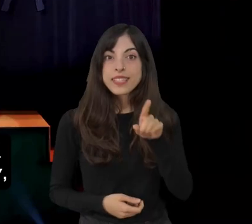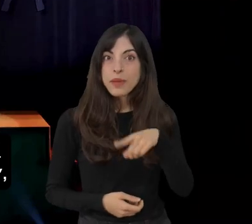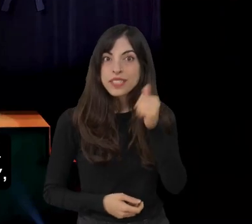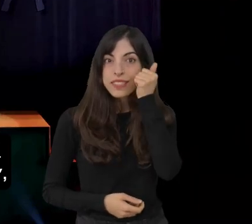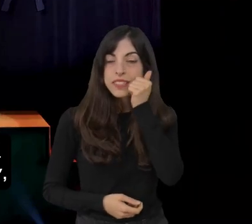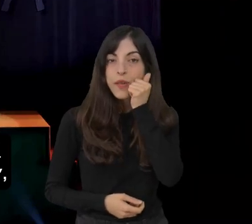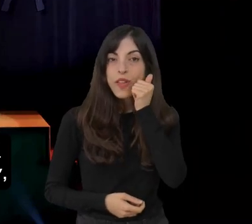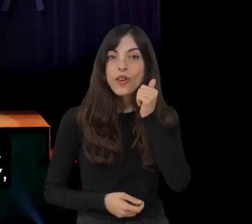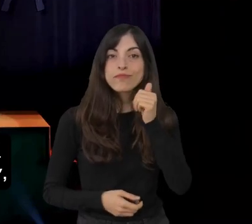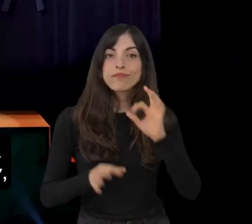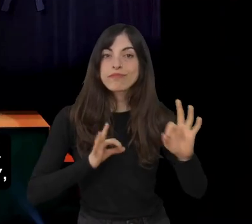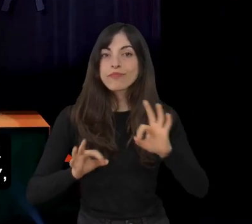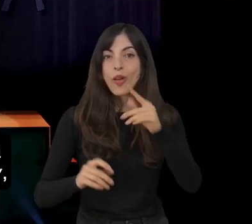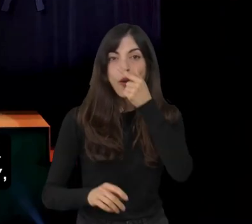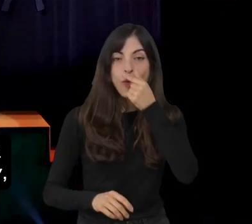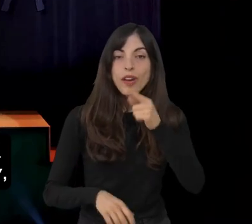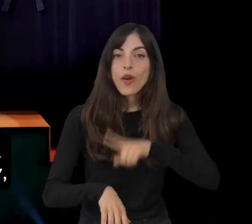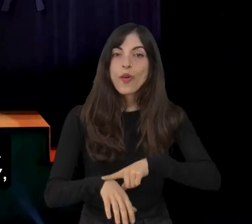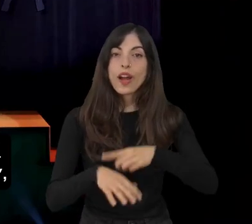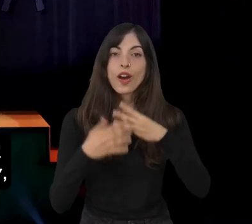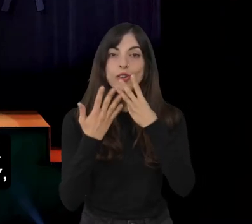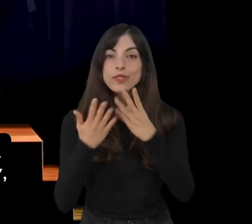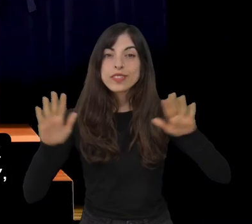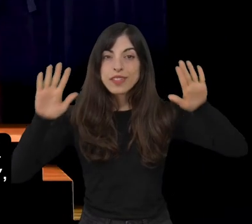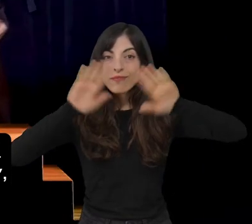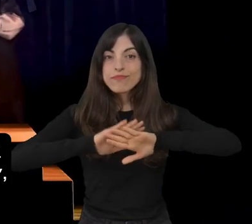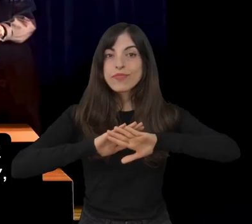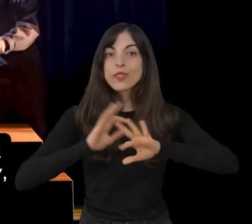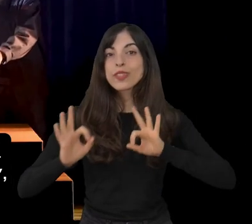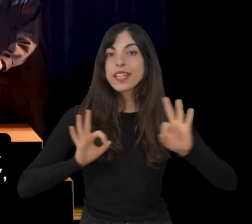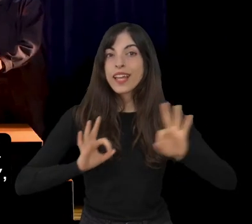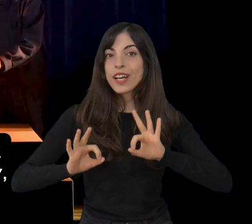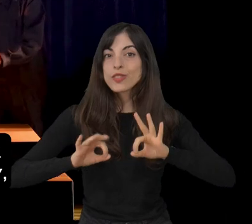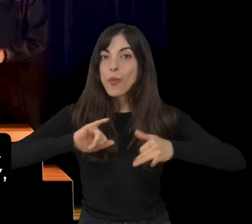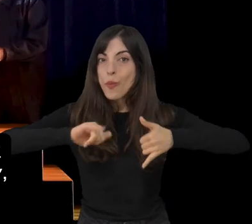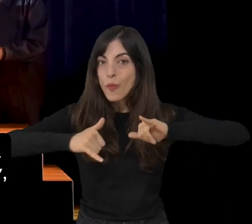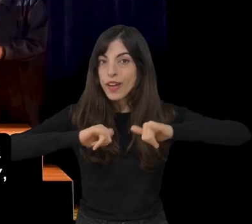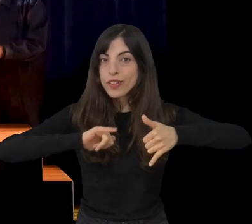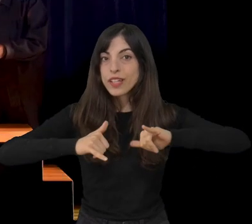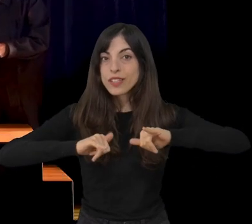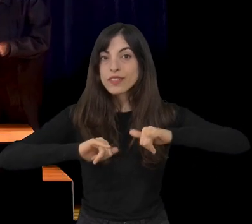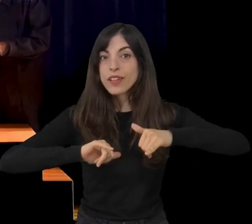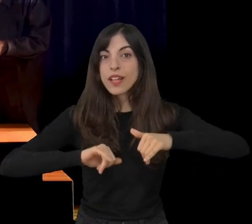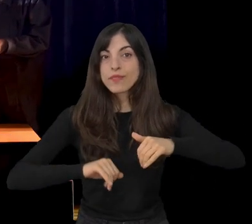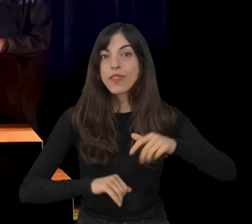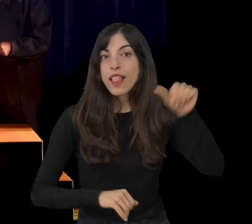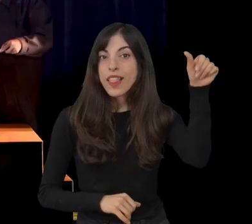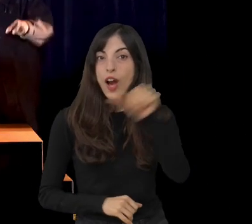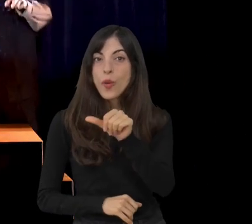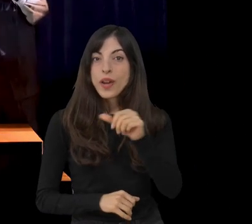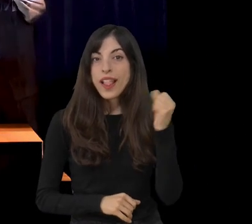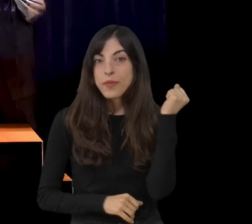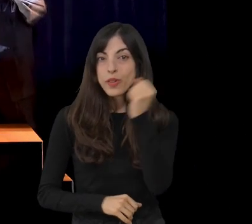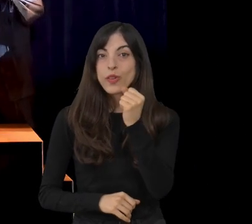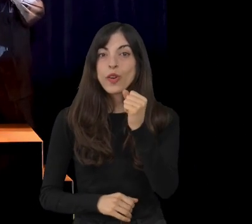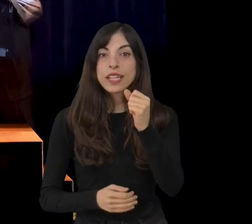También el sábado, en el Teatro Góngora, a las 8 de la noche, habrá teatro de marionetas con la obra El Verdugo de Luis García Berlanga,